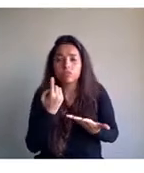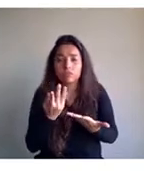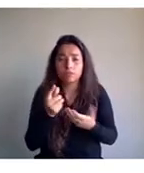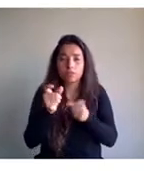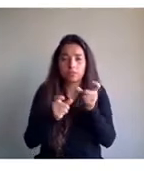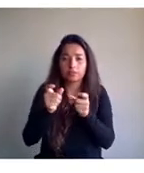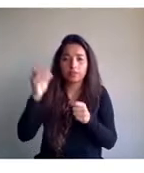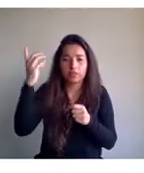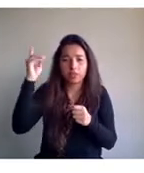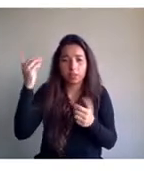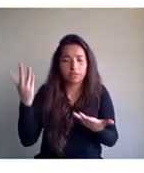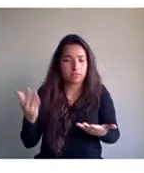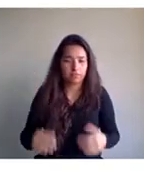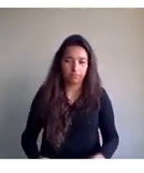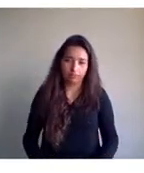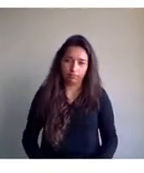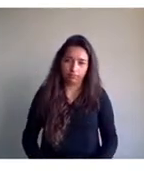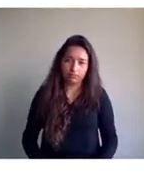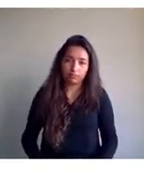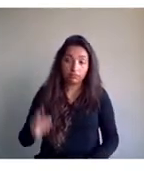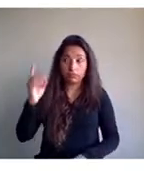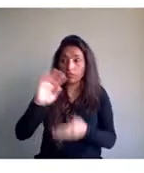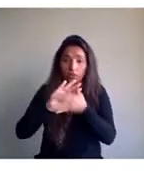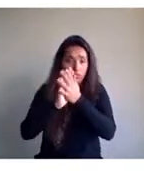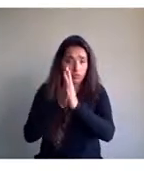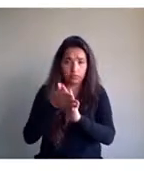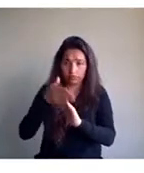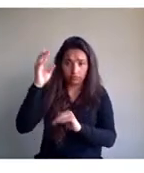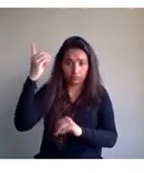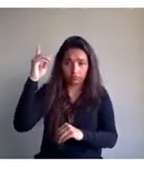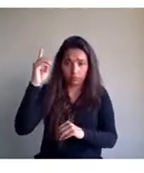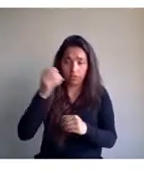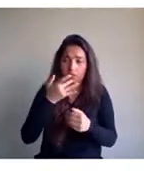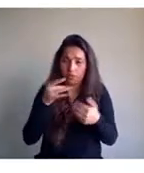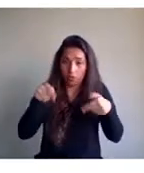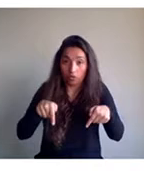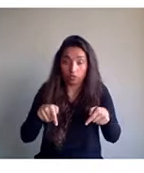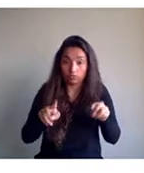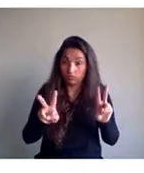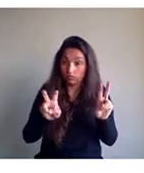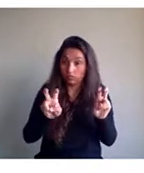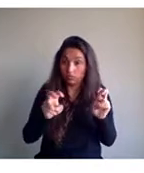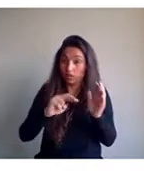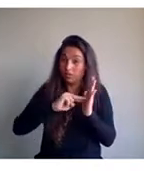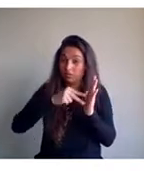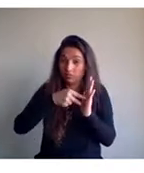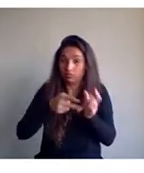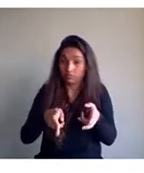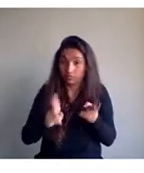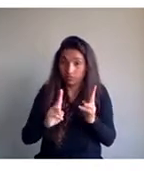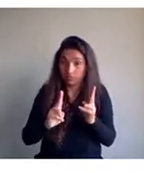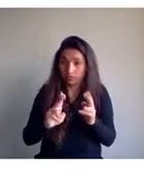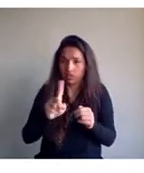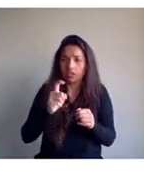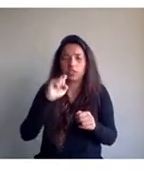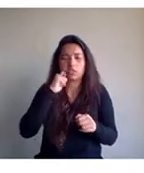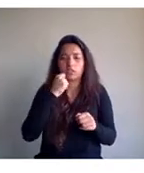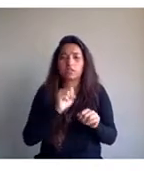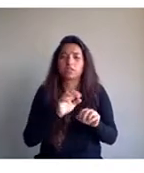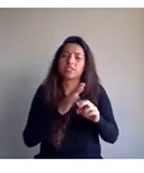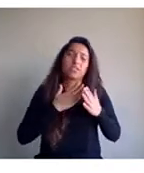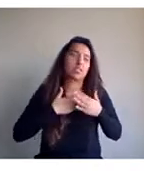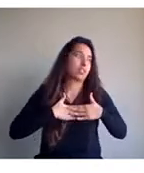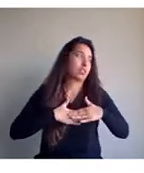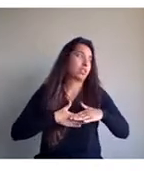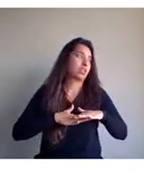discapacidades eso es esencial porque hoy es un problema de derechos esto no es un problema de tranquilizantes de conciencia esto